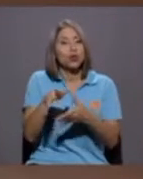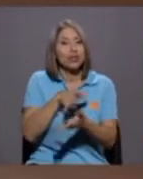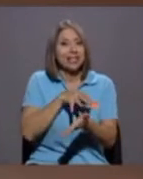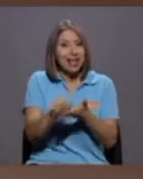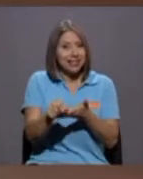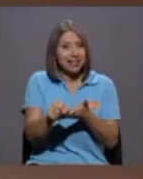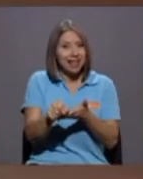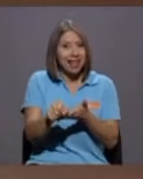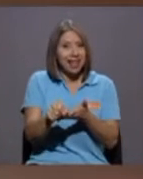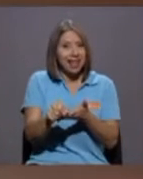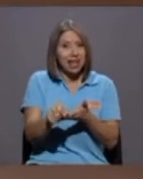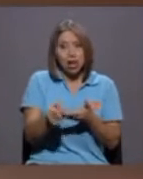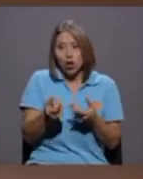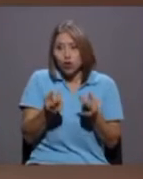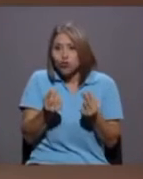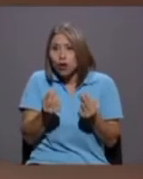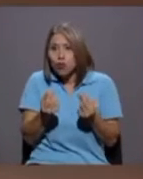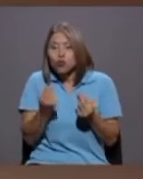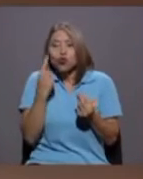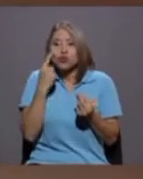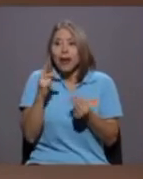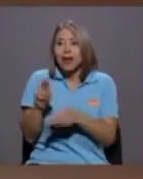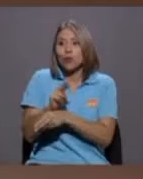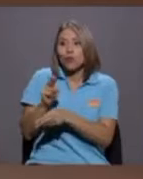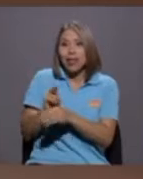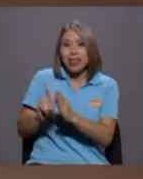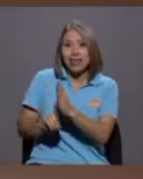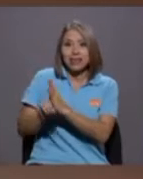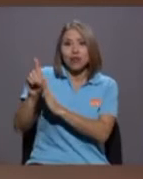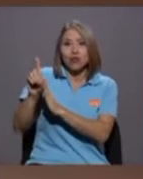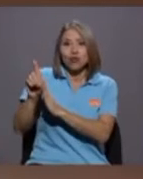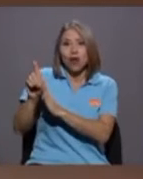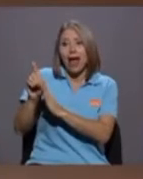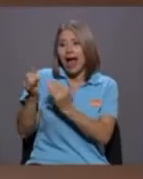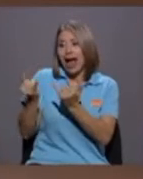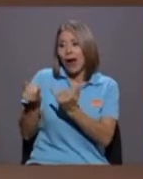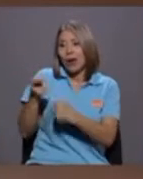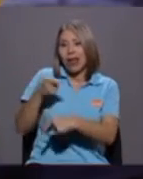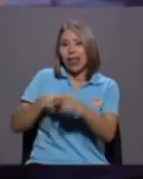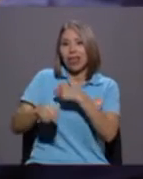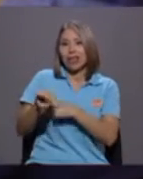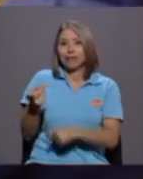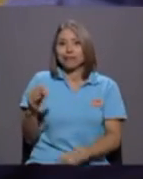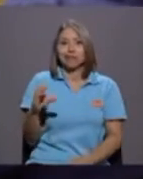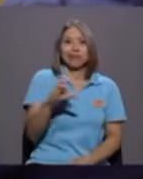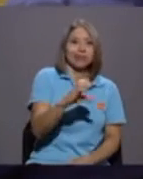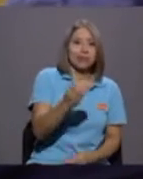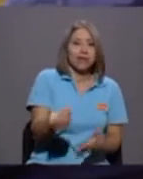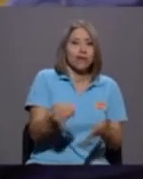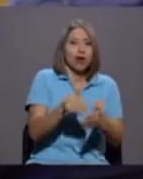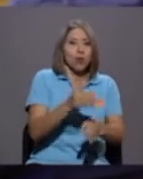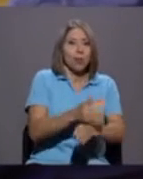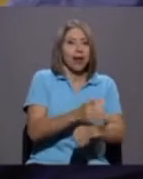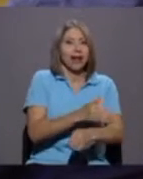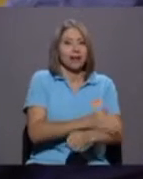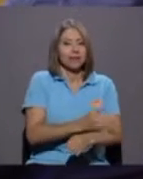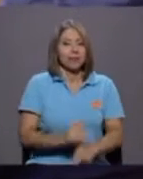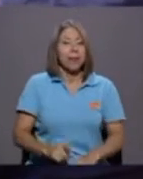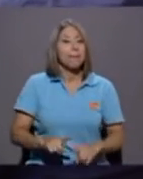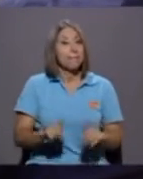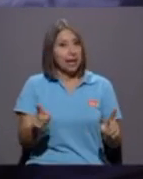los recursos que tenía para invertir en desarrollo tendré que invertirlos en recuperar. Pero, vea qué interesante